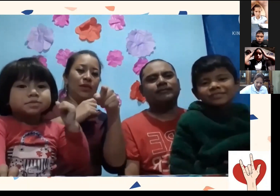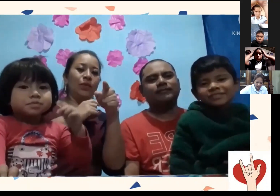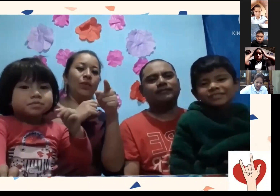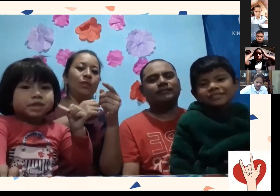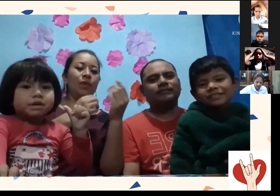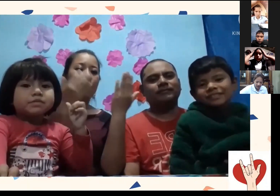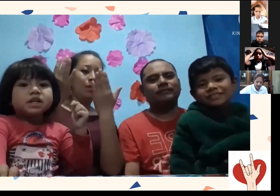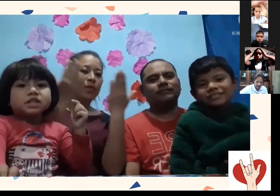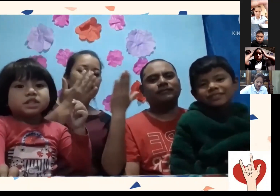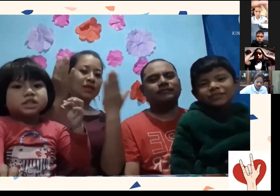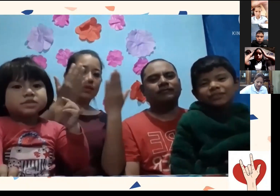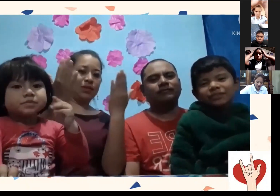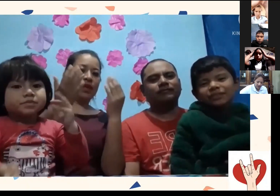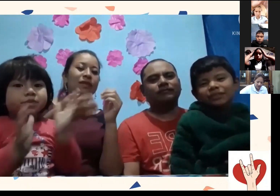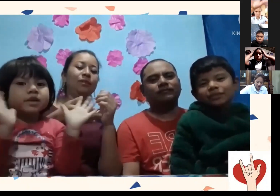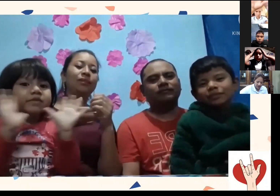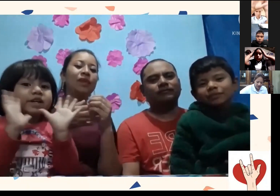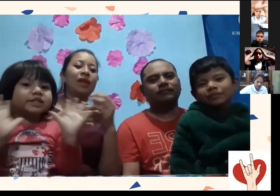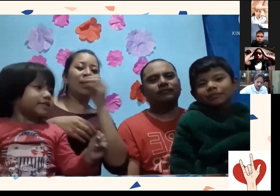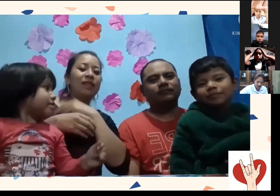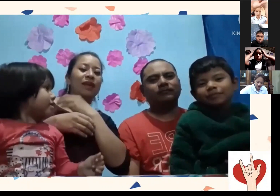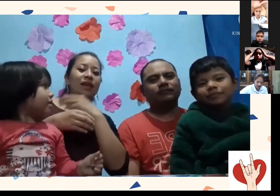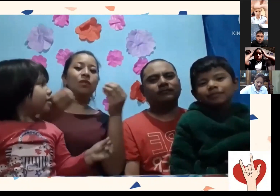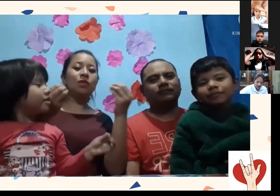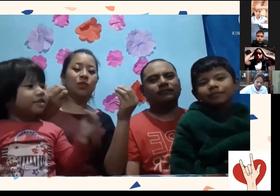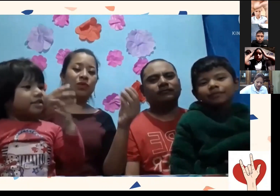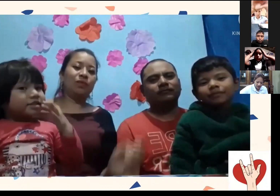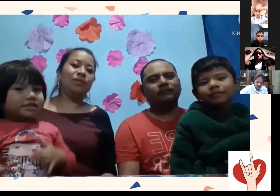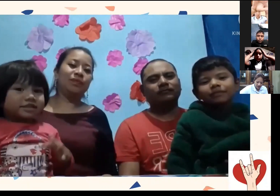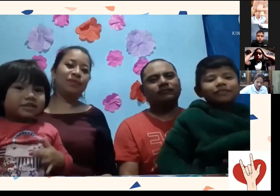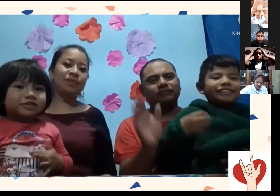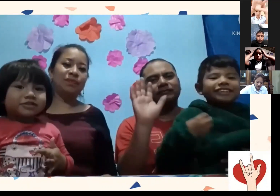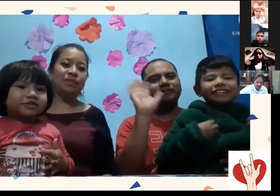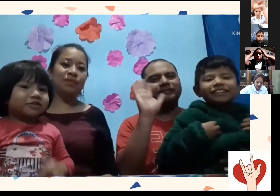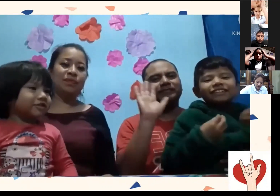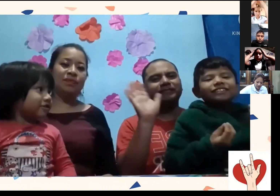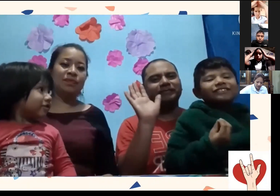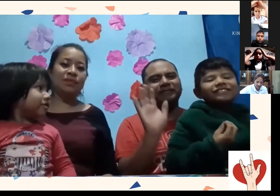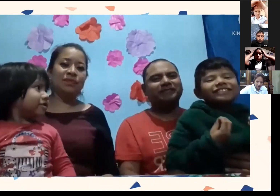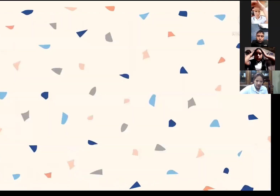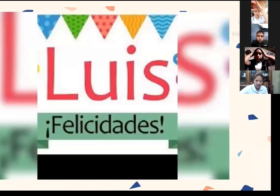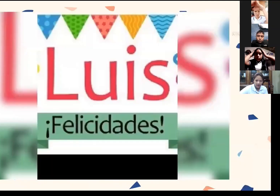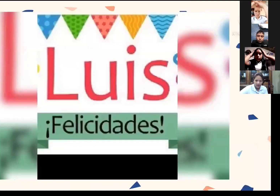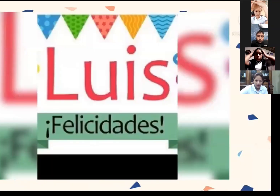para que tú puedas estudiar. Te queremos mucho.